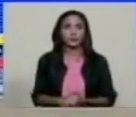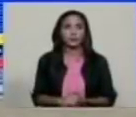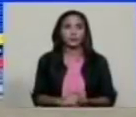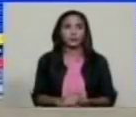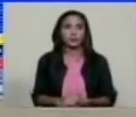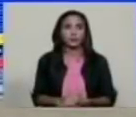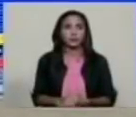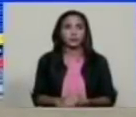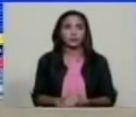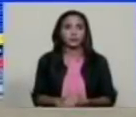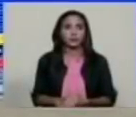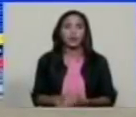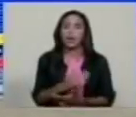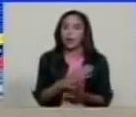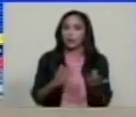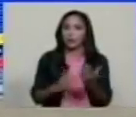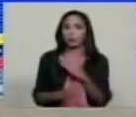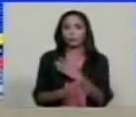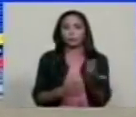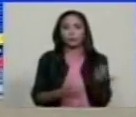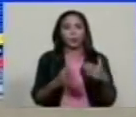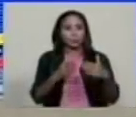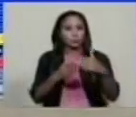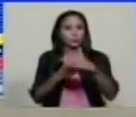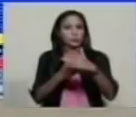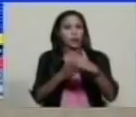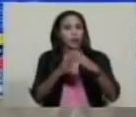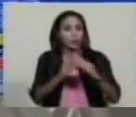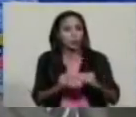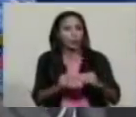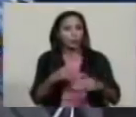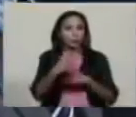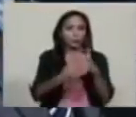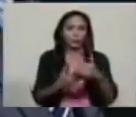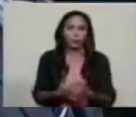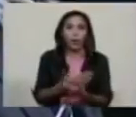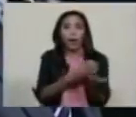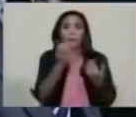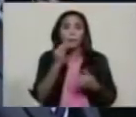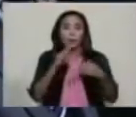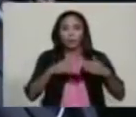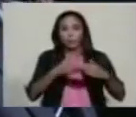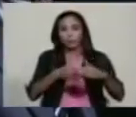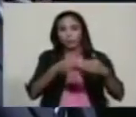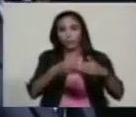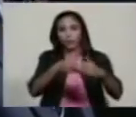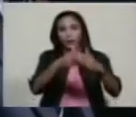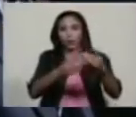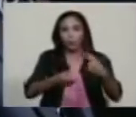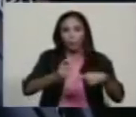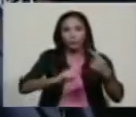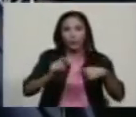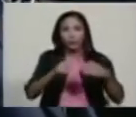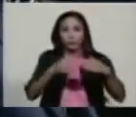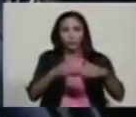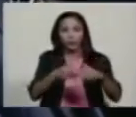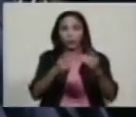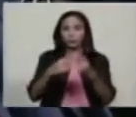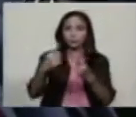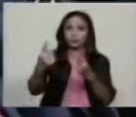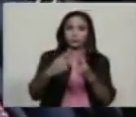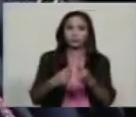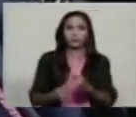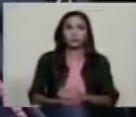Un barquito que va para allá, me lo decía así, un barquito que viene aquí. El barquito va lleno de